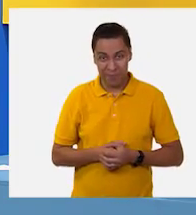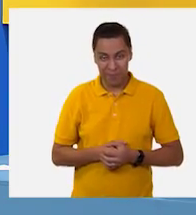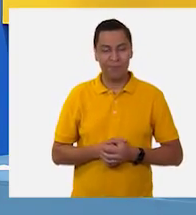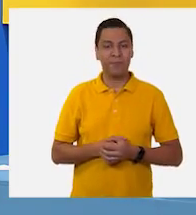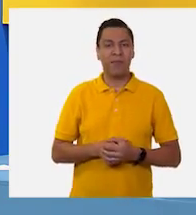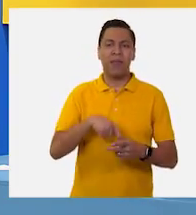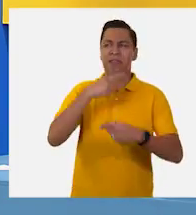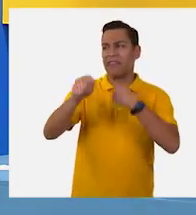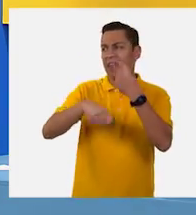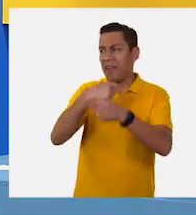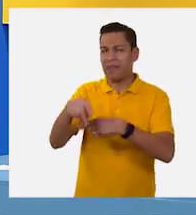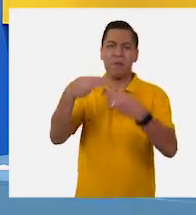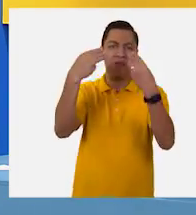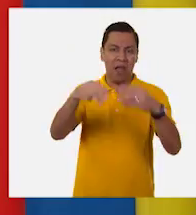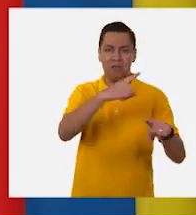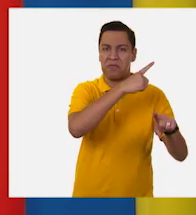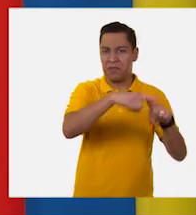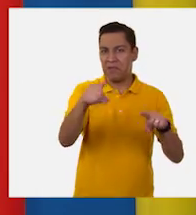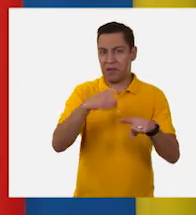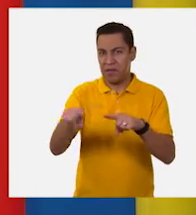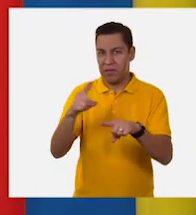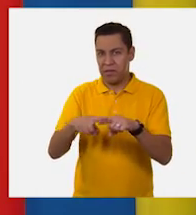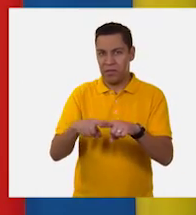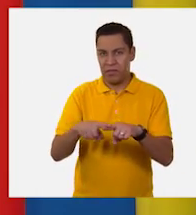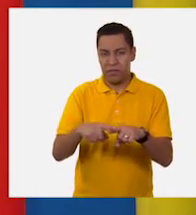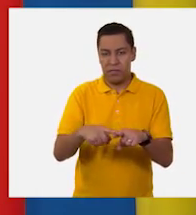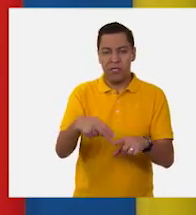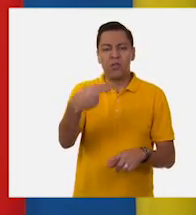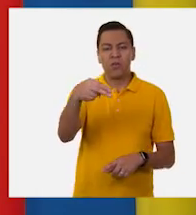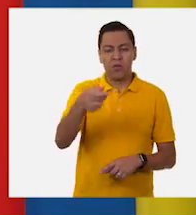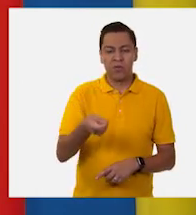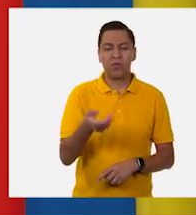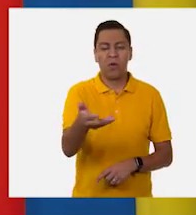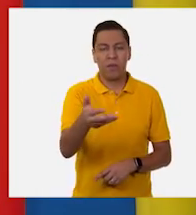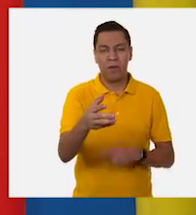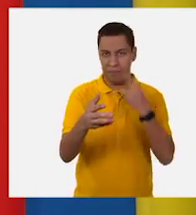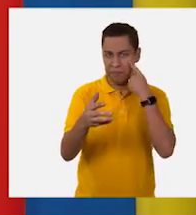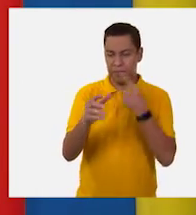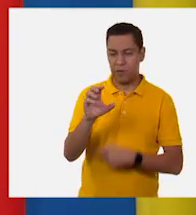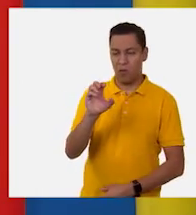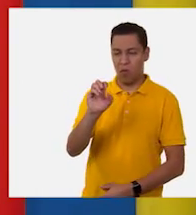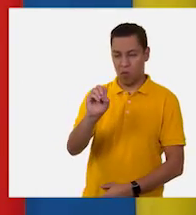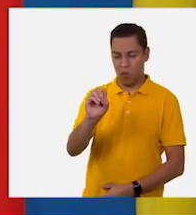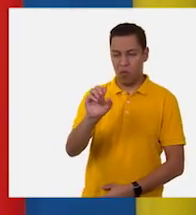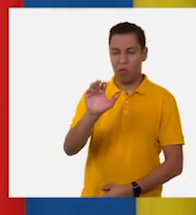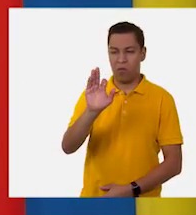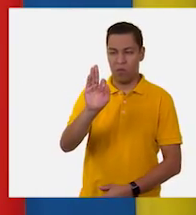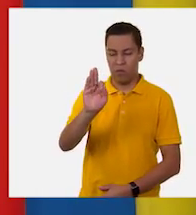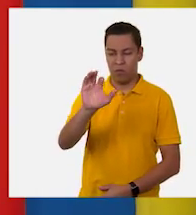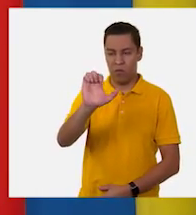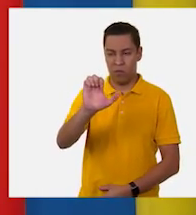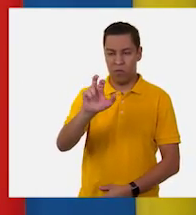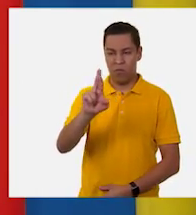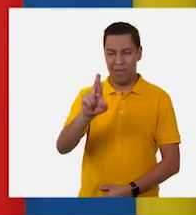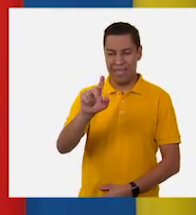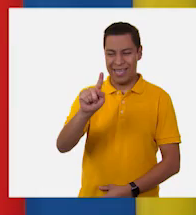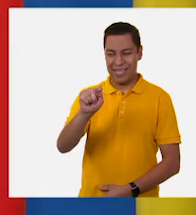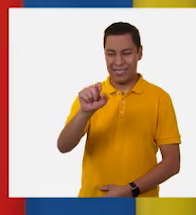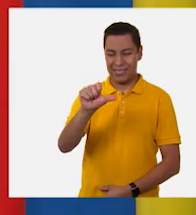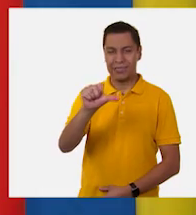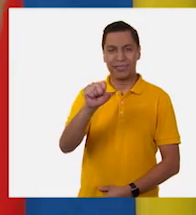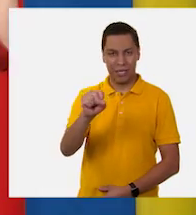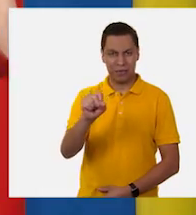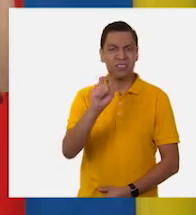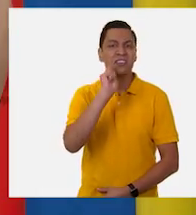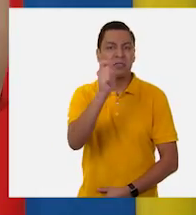Así que revisemos algunas ofertas. Sí, maestro Uziel, y si me alcanza con un ahorrito que tengo ahí guardado, terminando